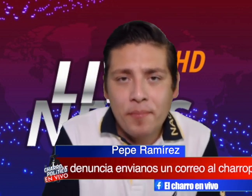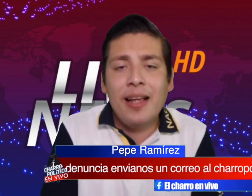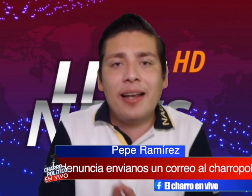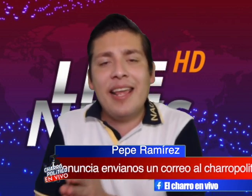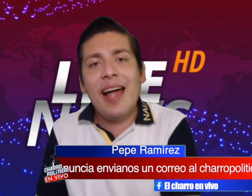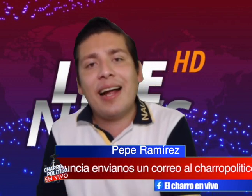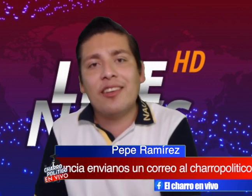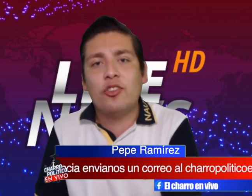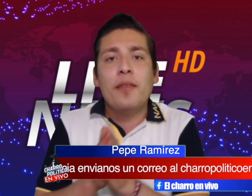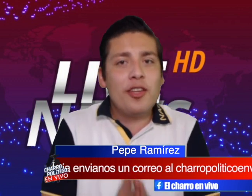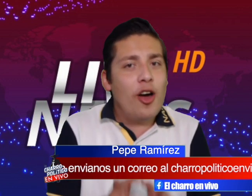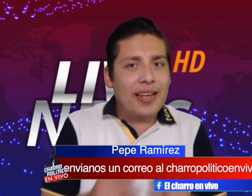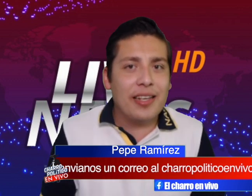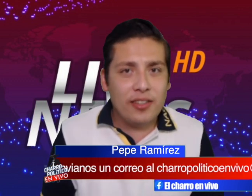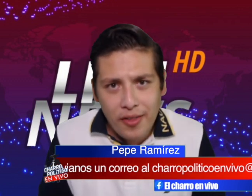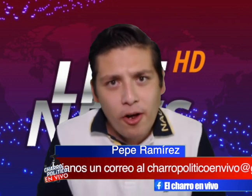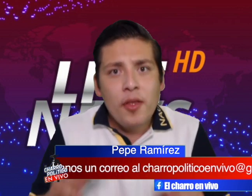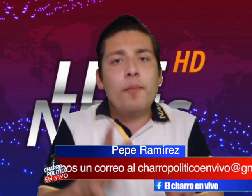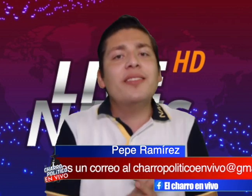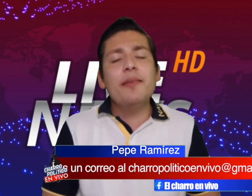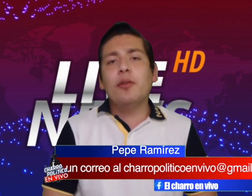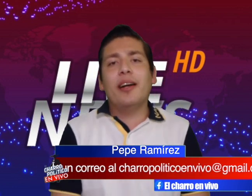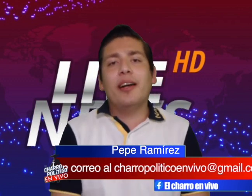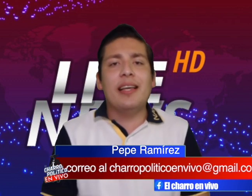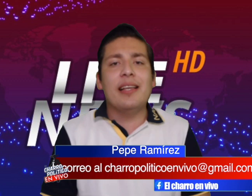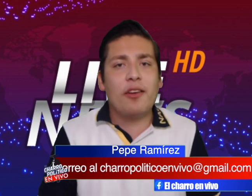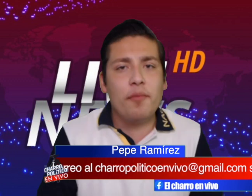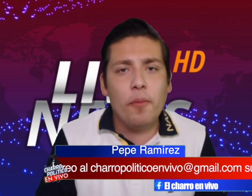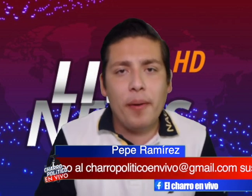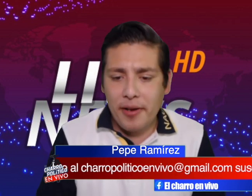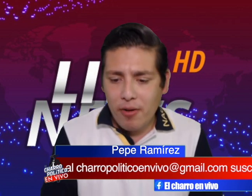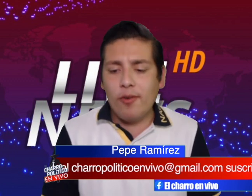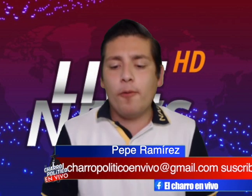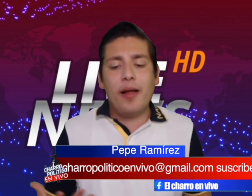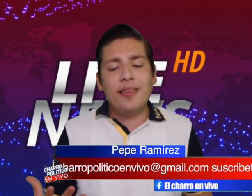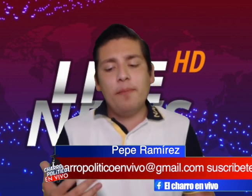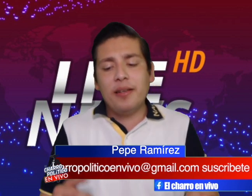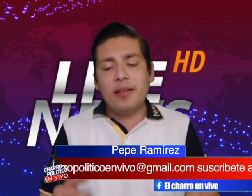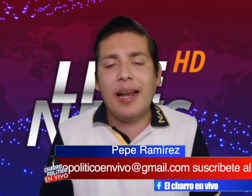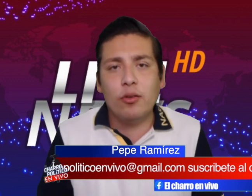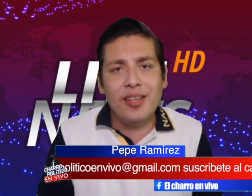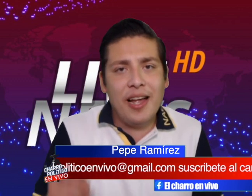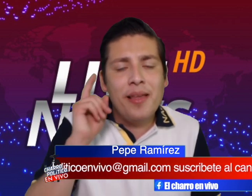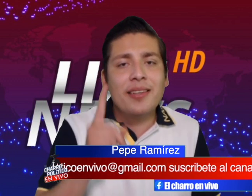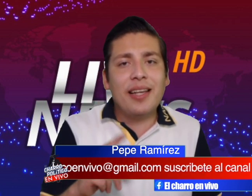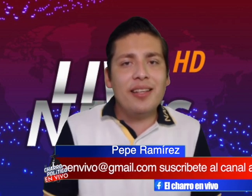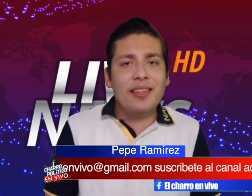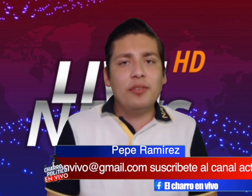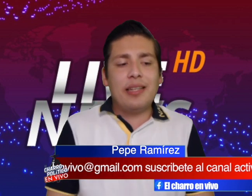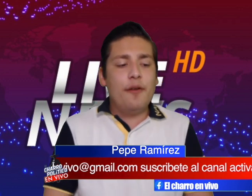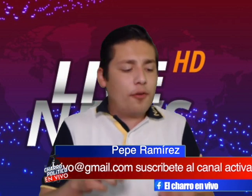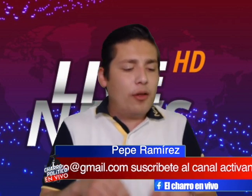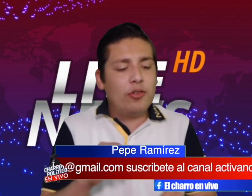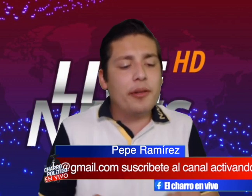Marín, Lidia Cacho y Olga Sánchez Cordero? Pues te invito a que te quedes aquí conmigo para averiguar. Pero antes de pasar a la noticia, si a ti te